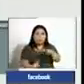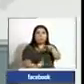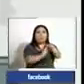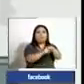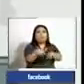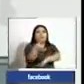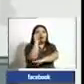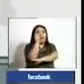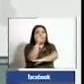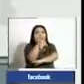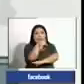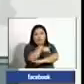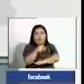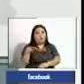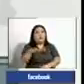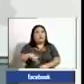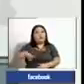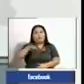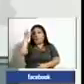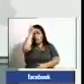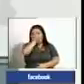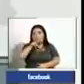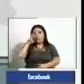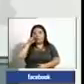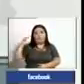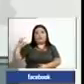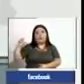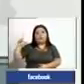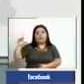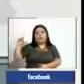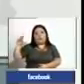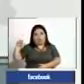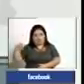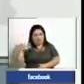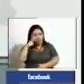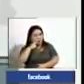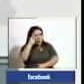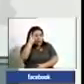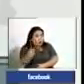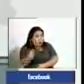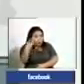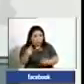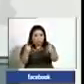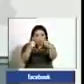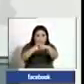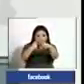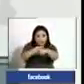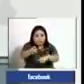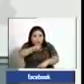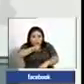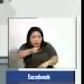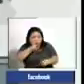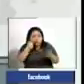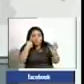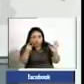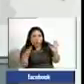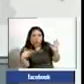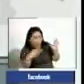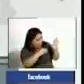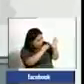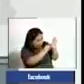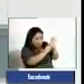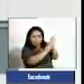fue detectado en la zona de Colón. Estos datos obviamente se van actualizando a diario y es así como vamos viendo cómo la situación